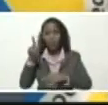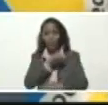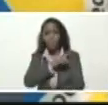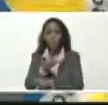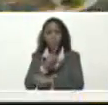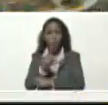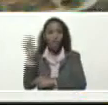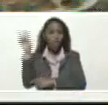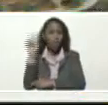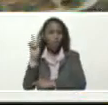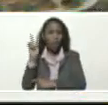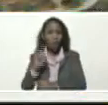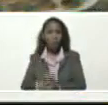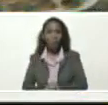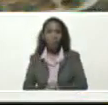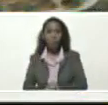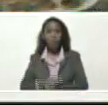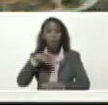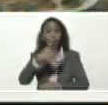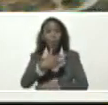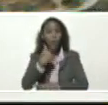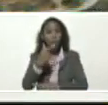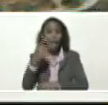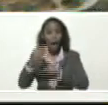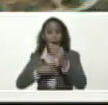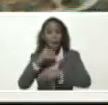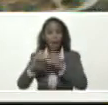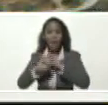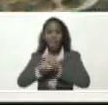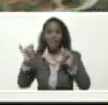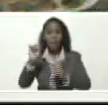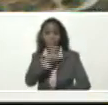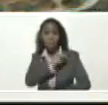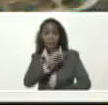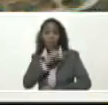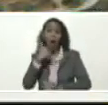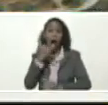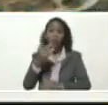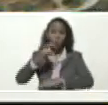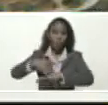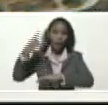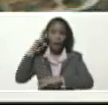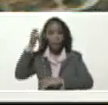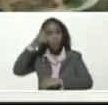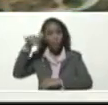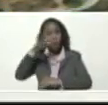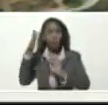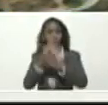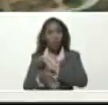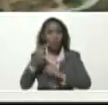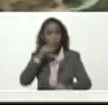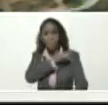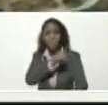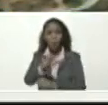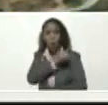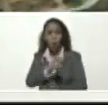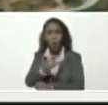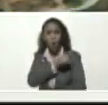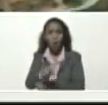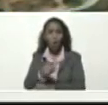venezolano. Y cuando se comete con el fin de intimidar gravemente a una población o obligar